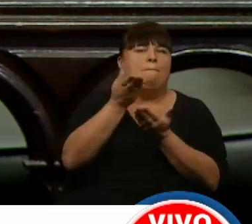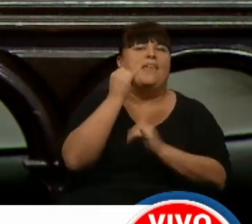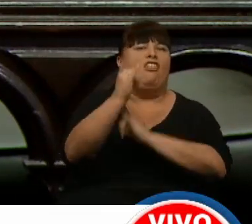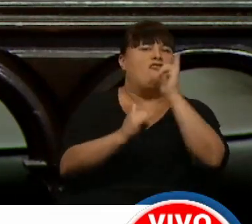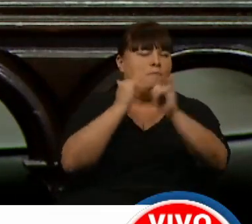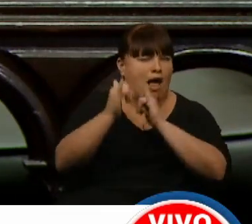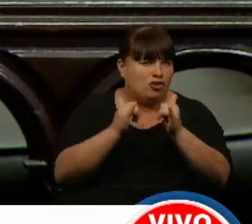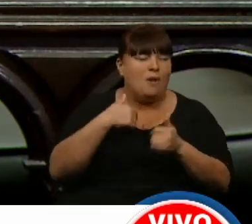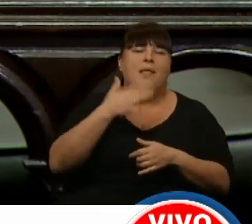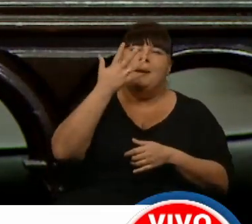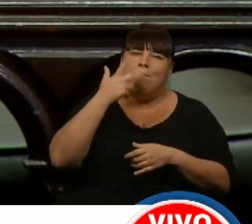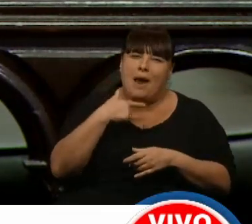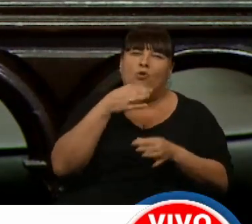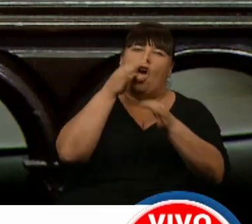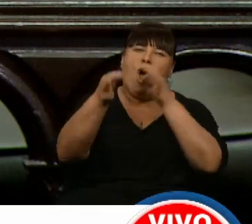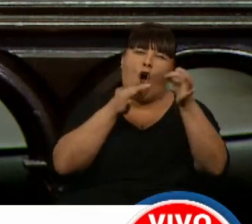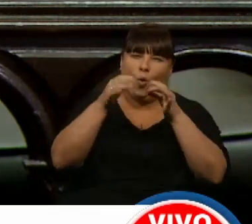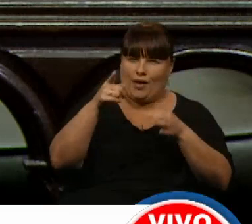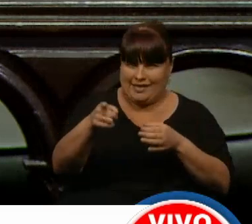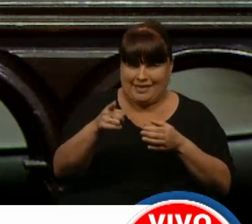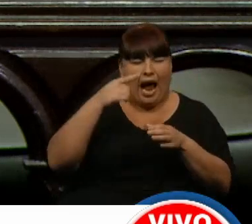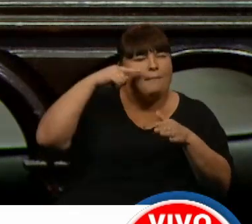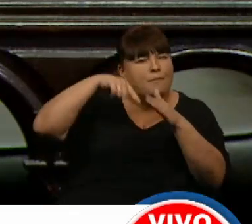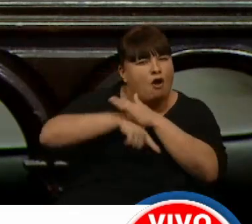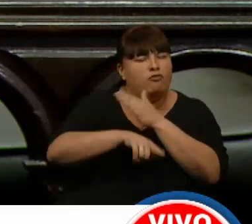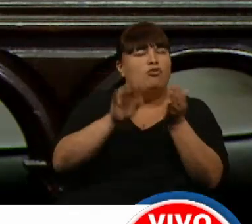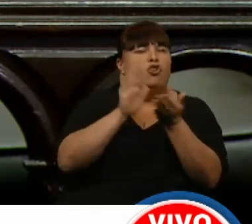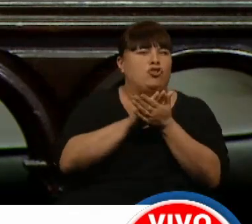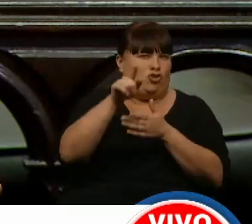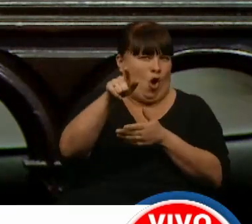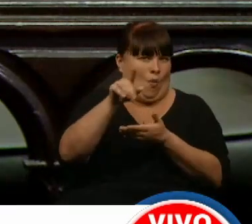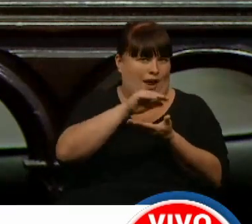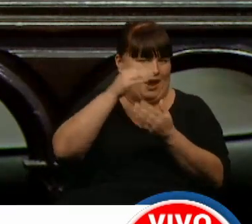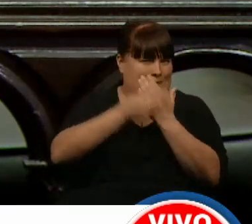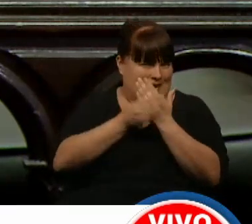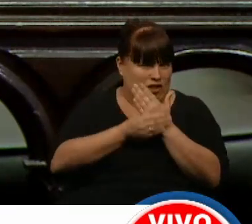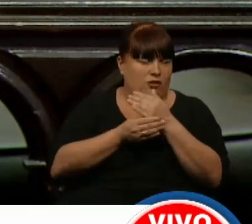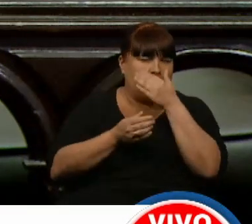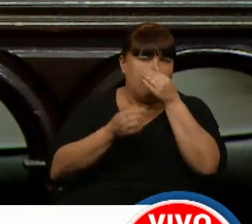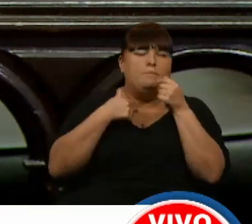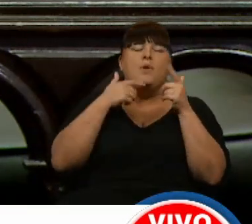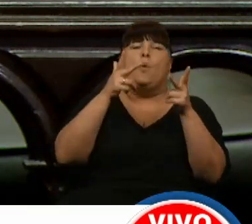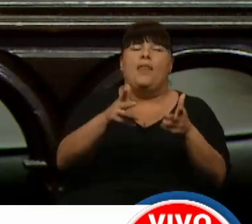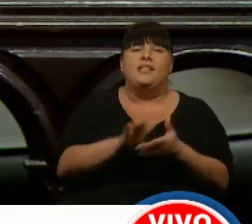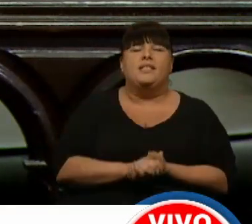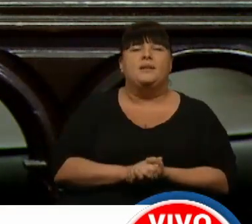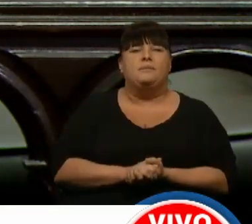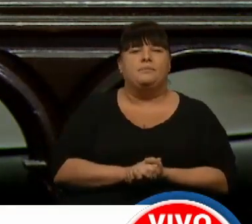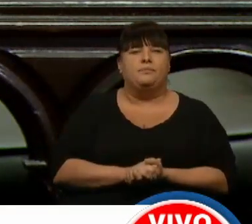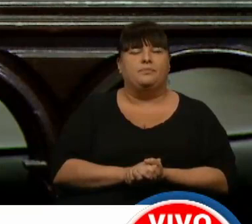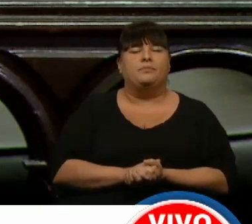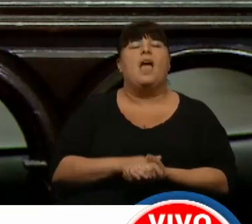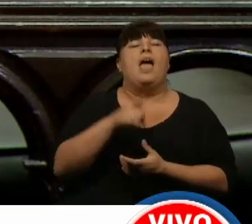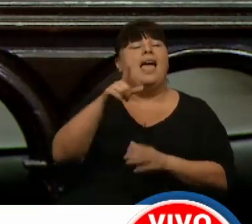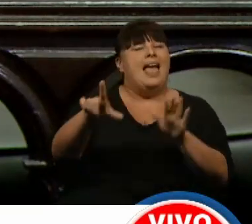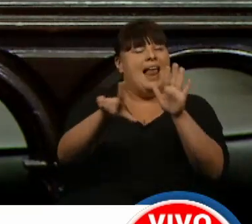informe, y nos gustaría poder conversar en profundidad con él. Quiero decir que